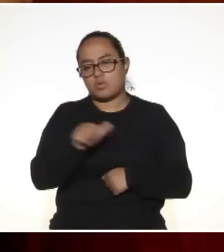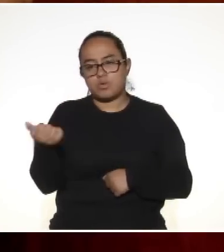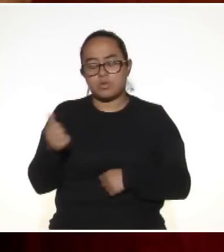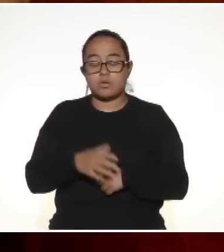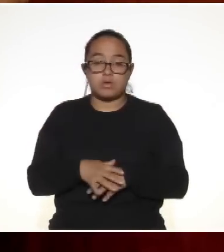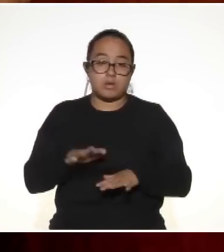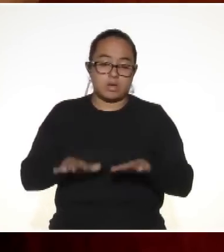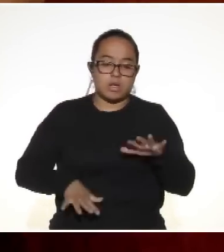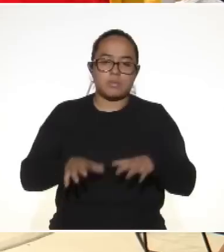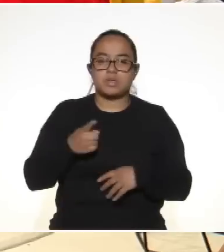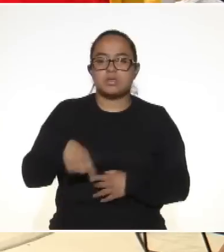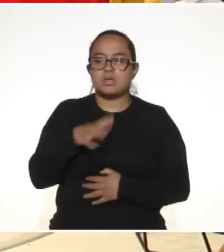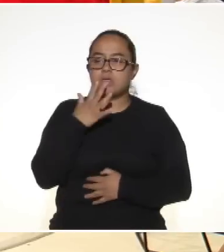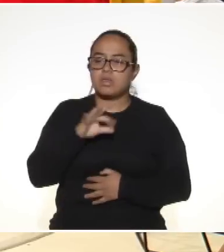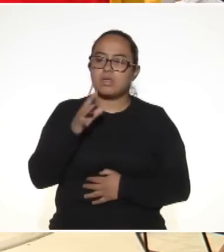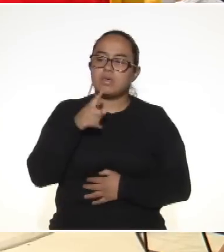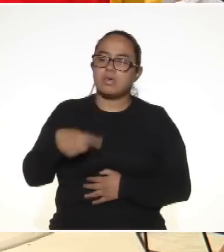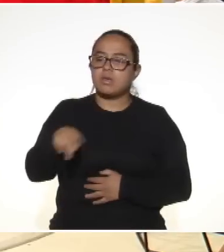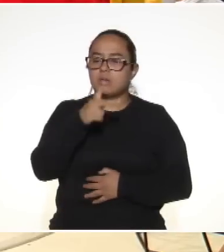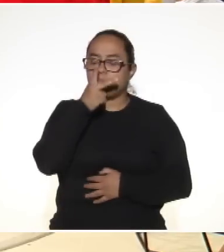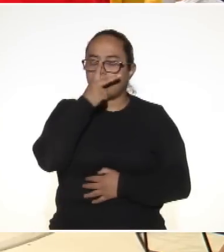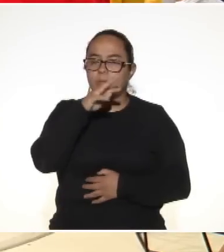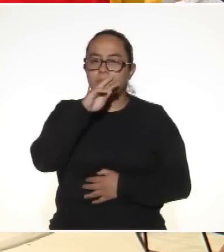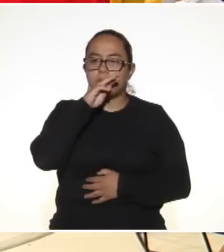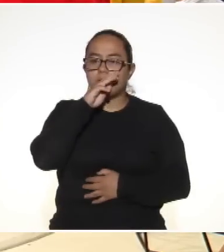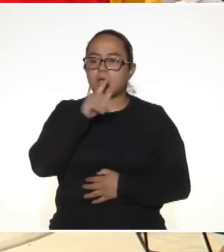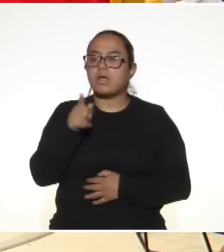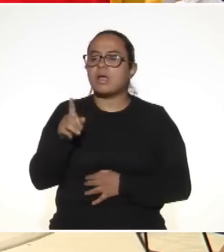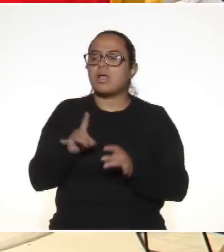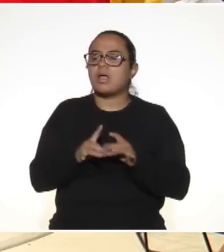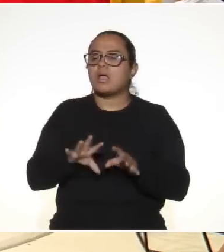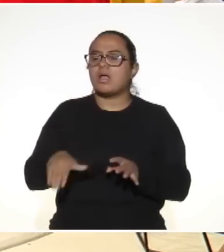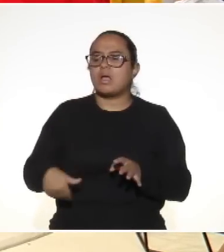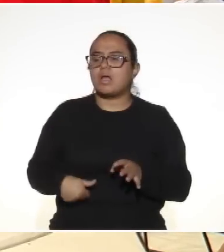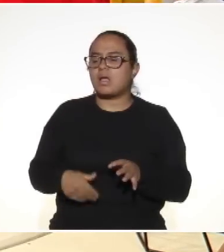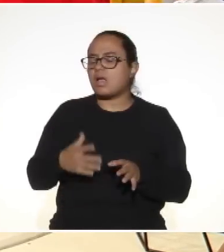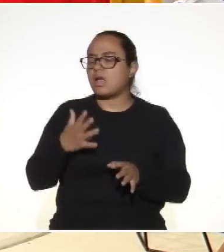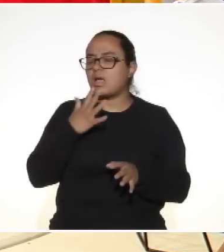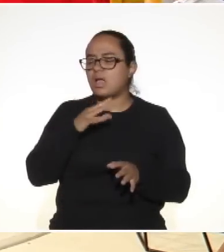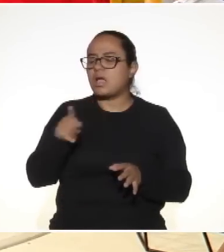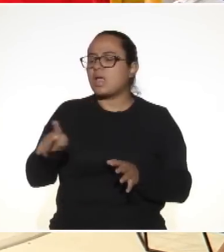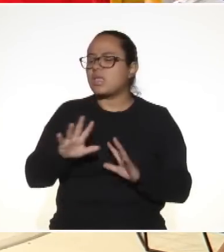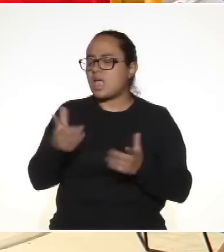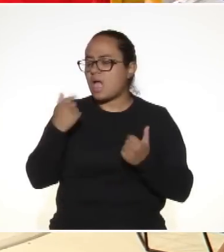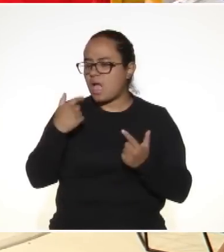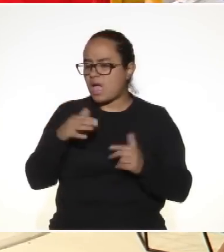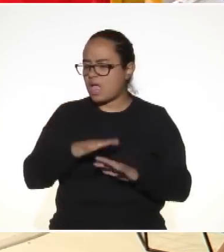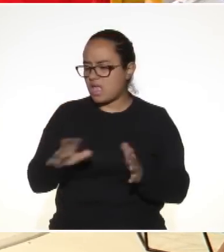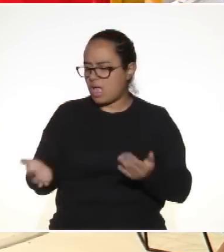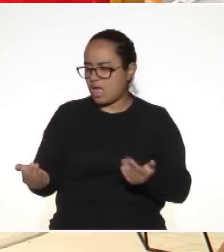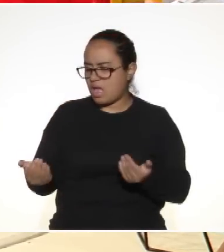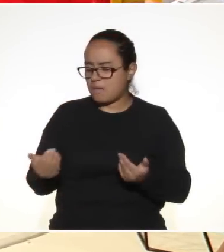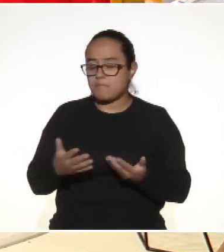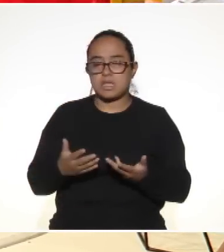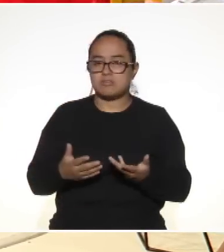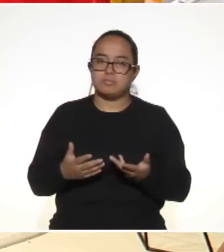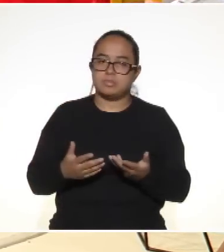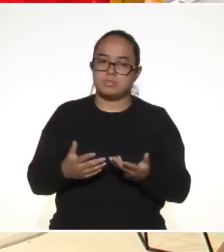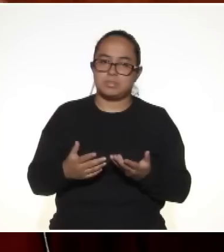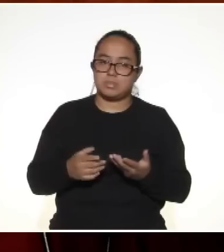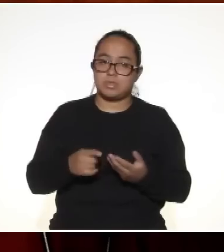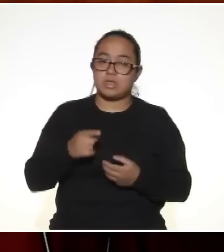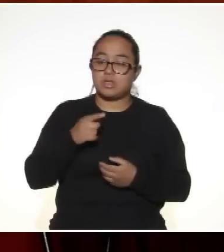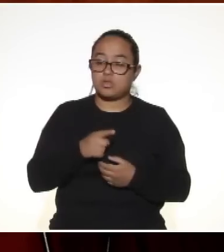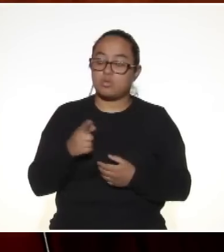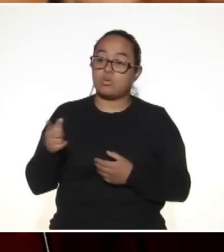A veces minimizamos como papás el que pudiera ser una fractura. Sí, deja de estar chillando, sape y Así síguele. es. Sí. Entonces, por favor, ante la duda no